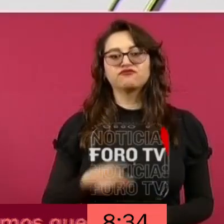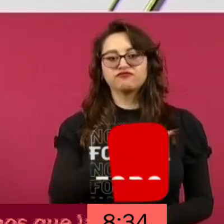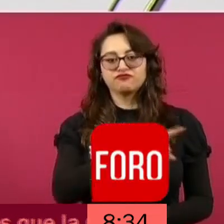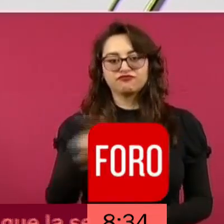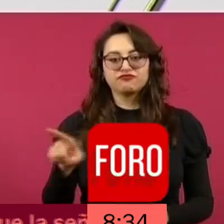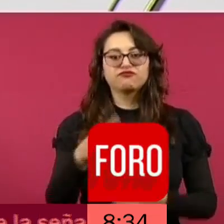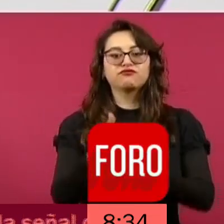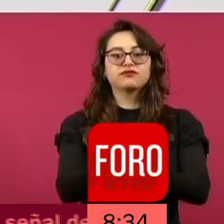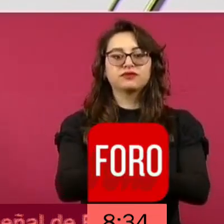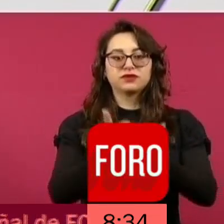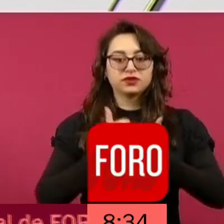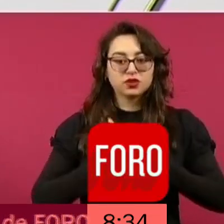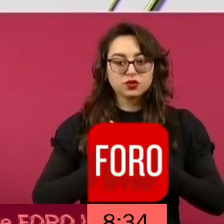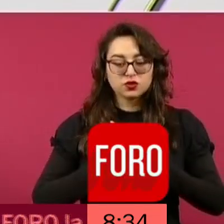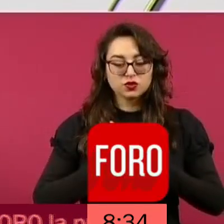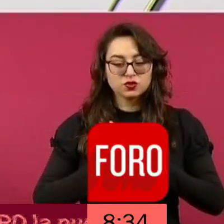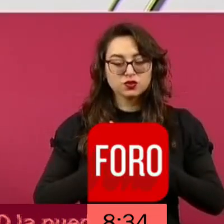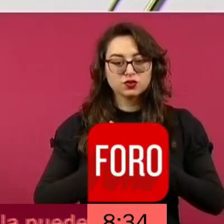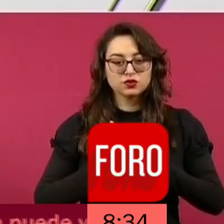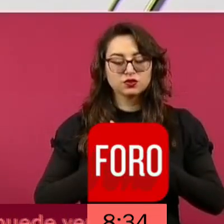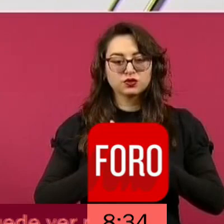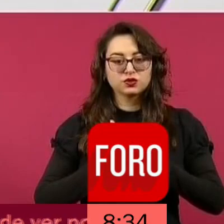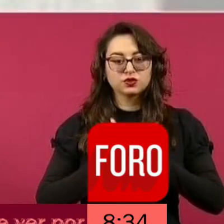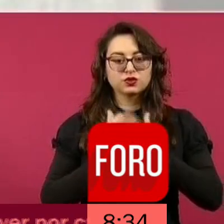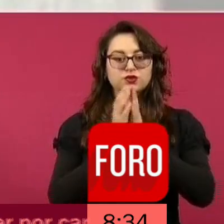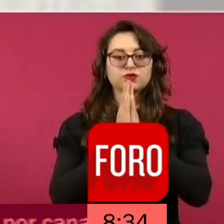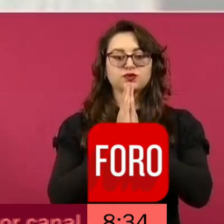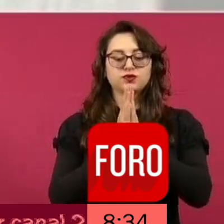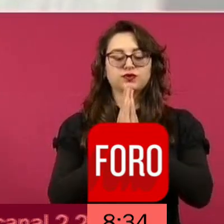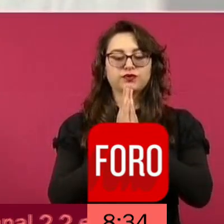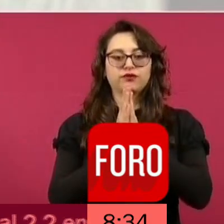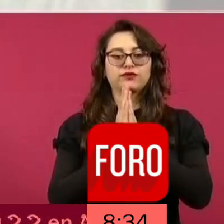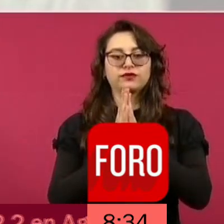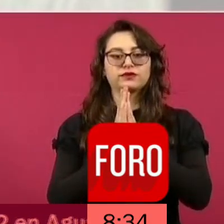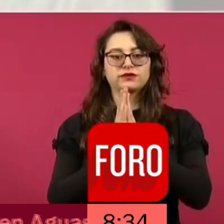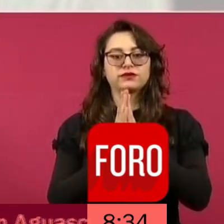ayúdenme a las mamás